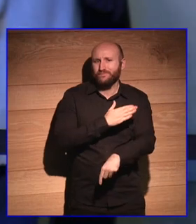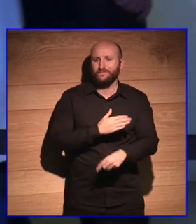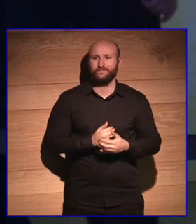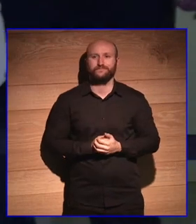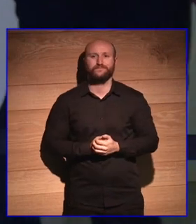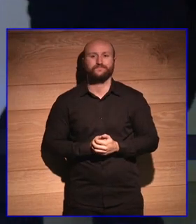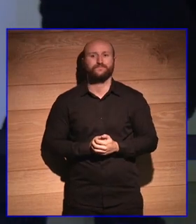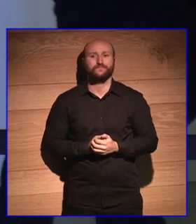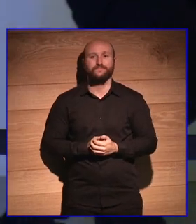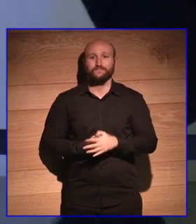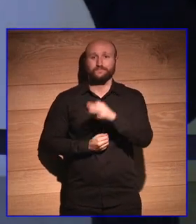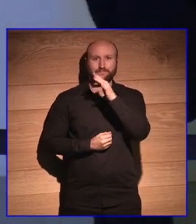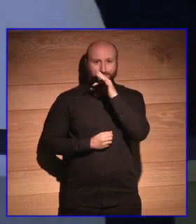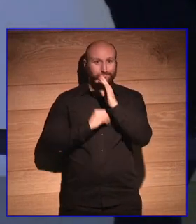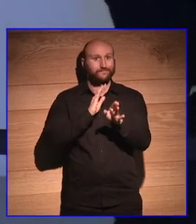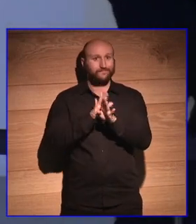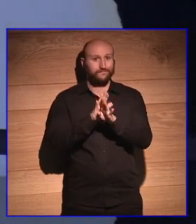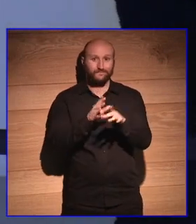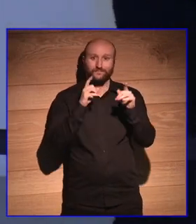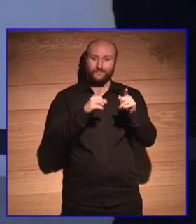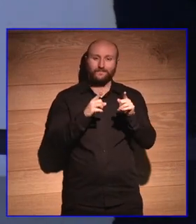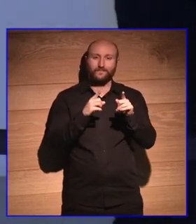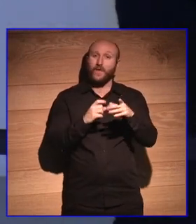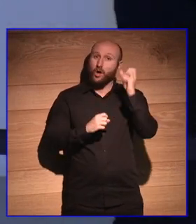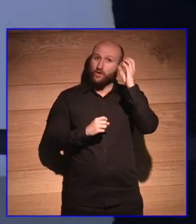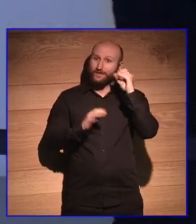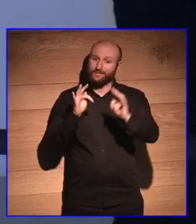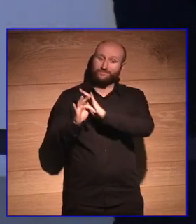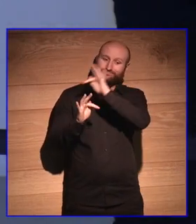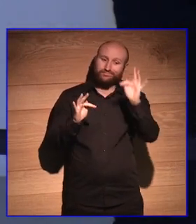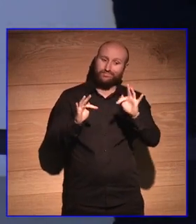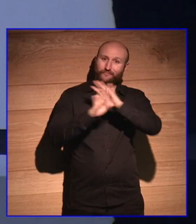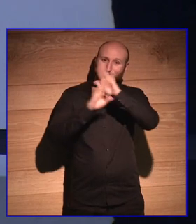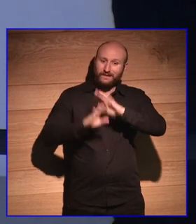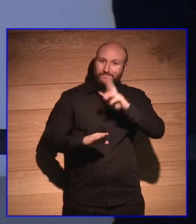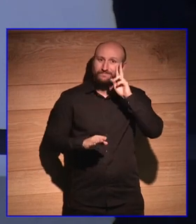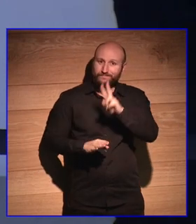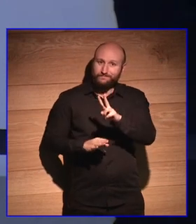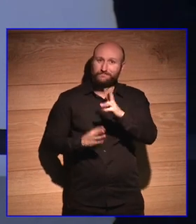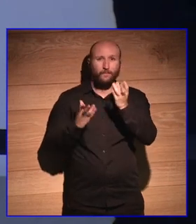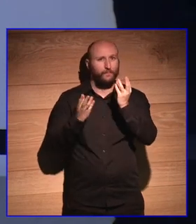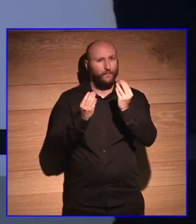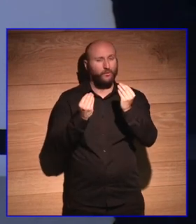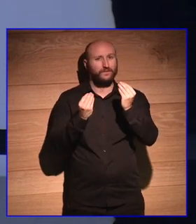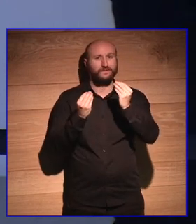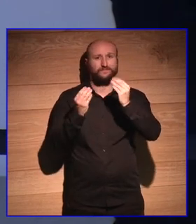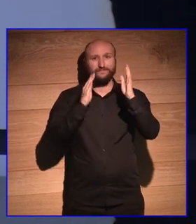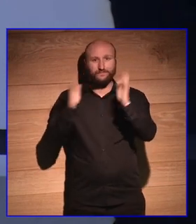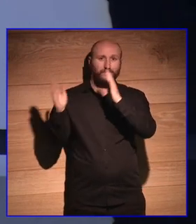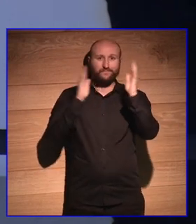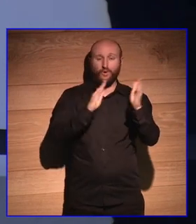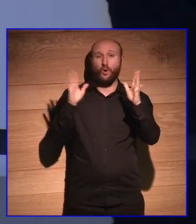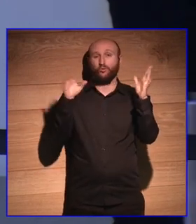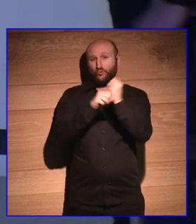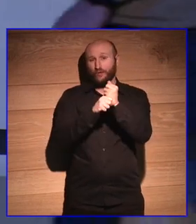embarcados embarcados en eso veréis a lo largo de la conferencia que hay todavía muchas partes que están a oscuras por